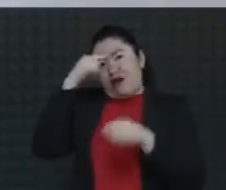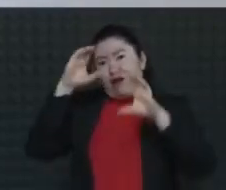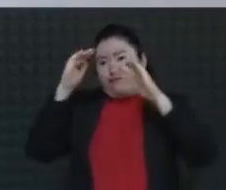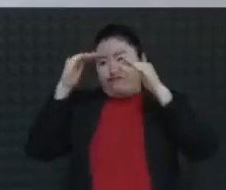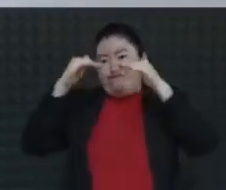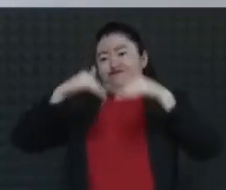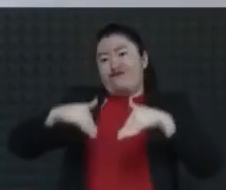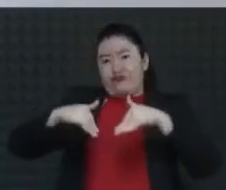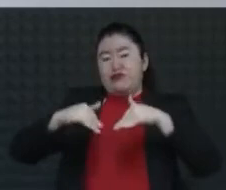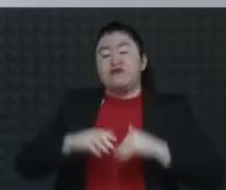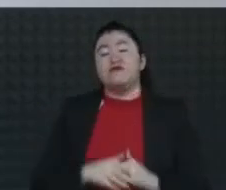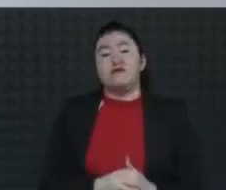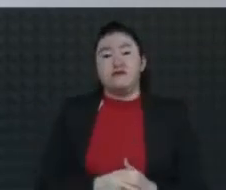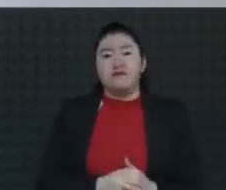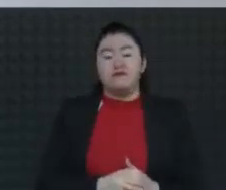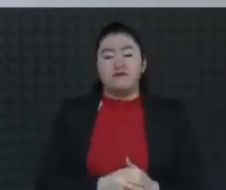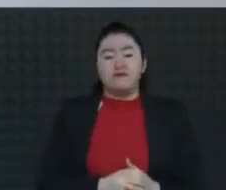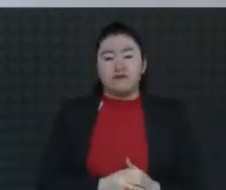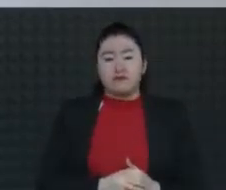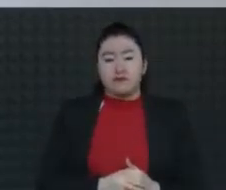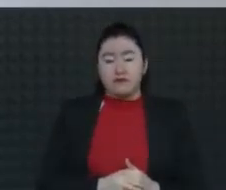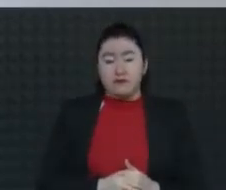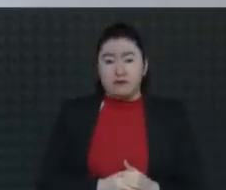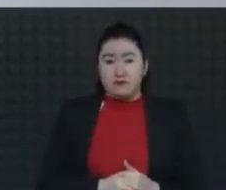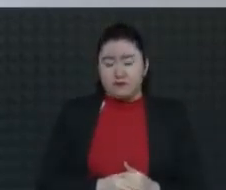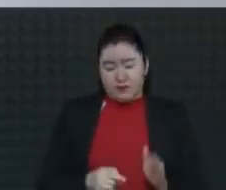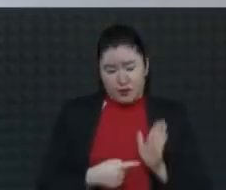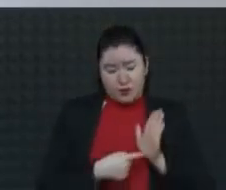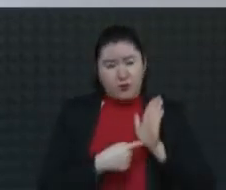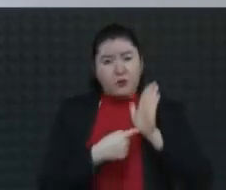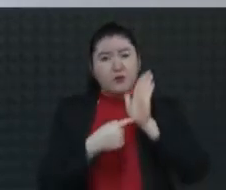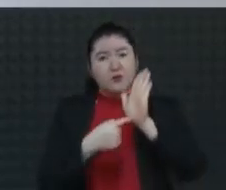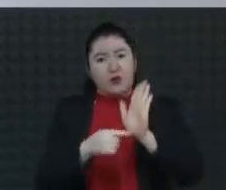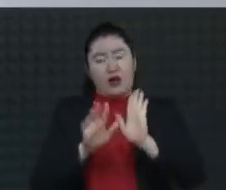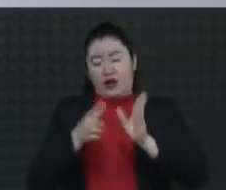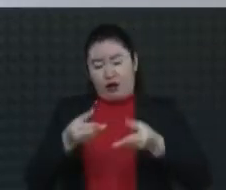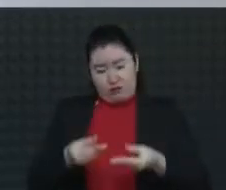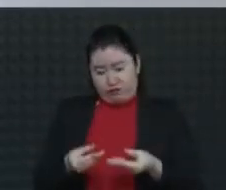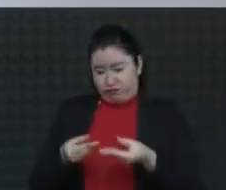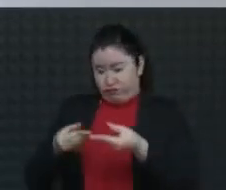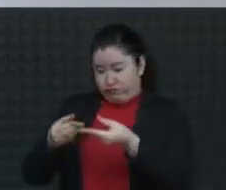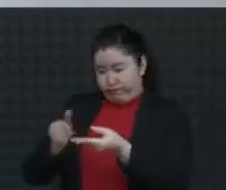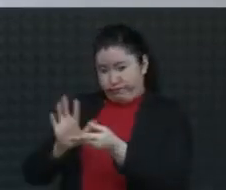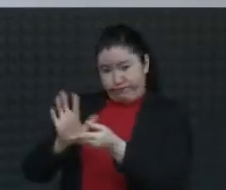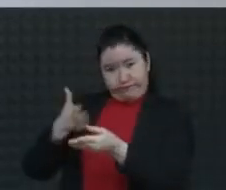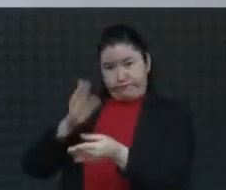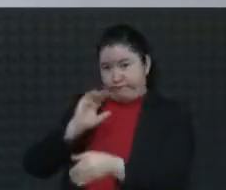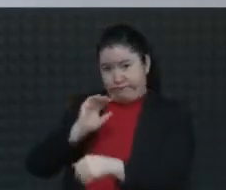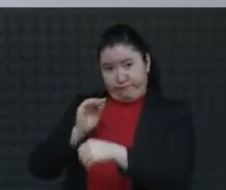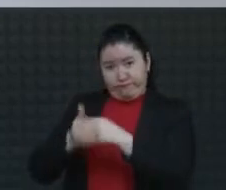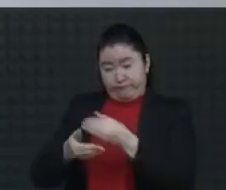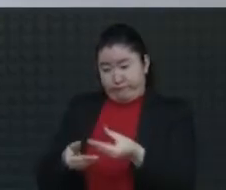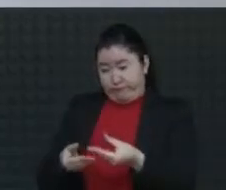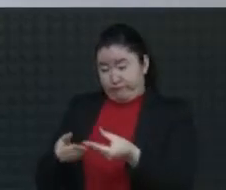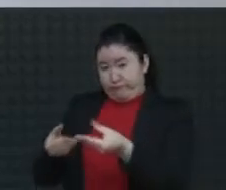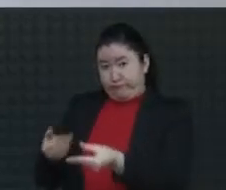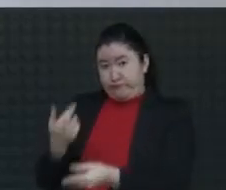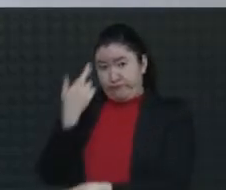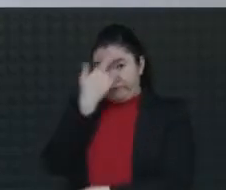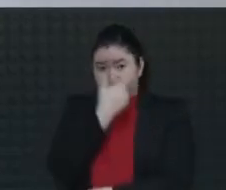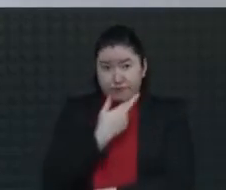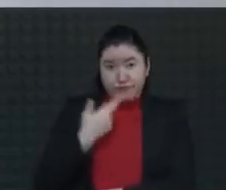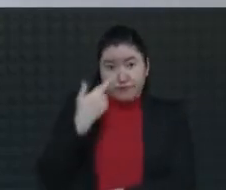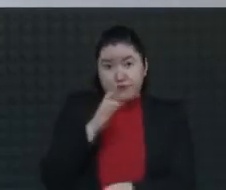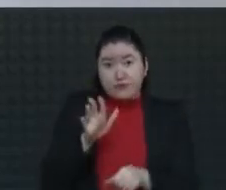Los resultados se van a presentar como parte del tercer entregable, el reporte final del análisis